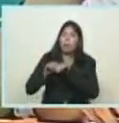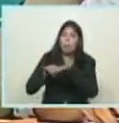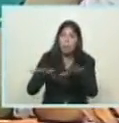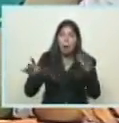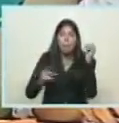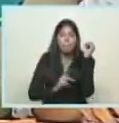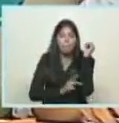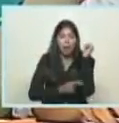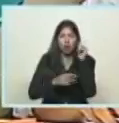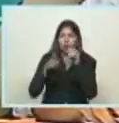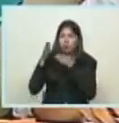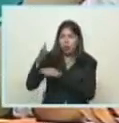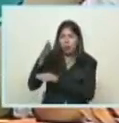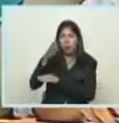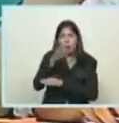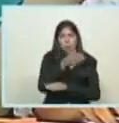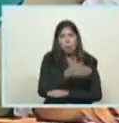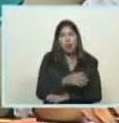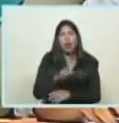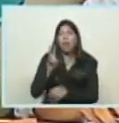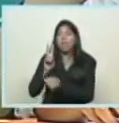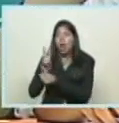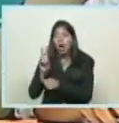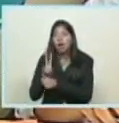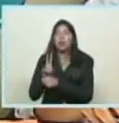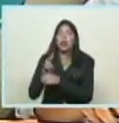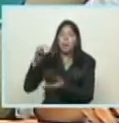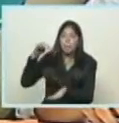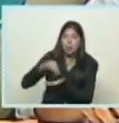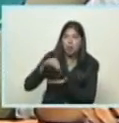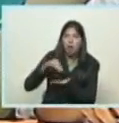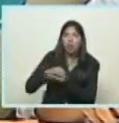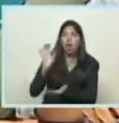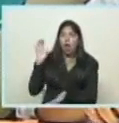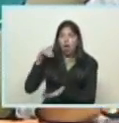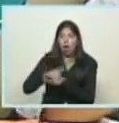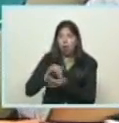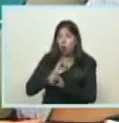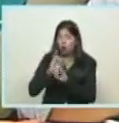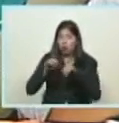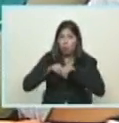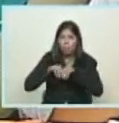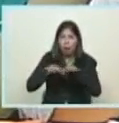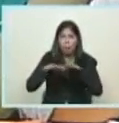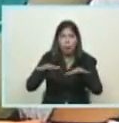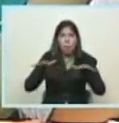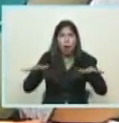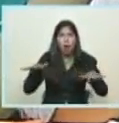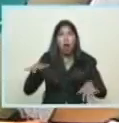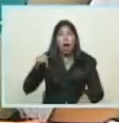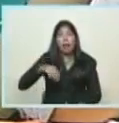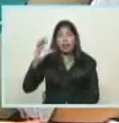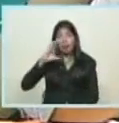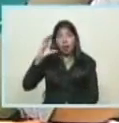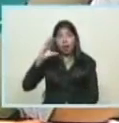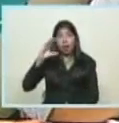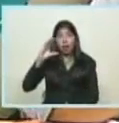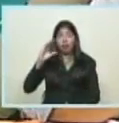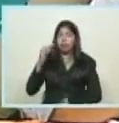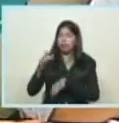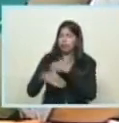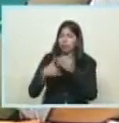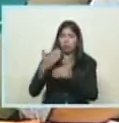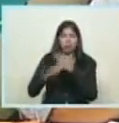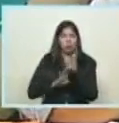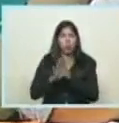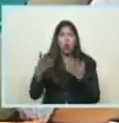parroquias, donde en el caso de Vargas, Miranda y Aragua, desplegadas aquí en Caracas, desarrollando con